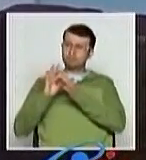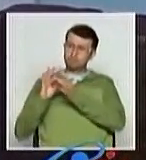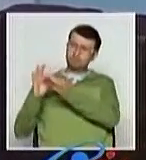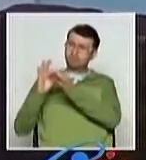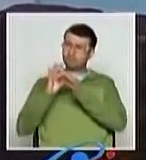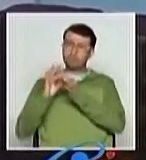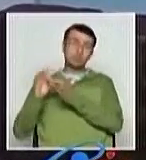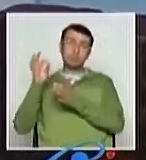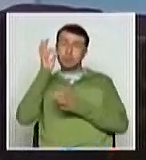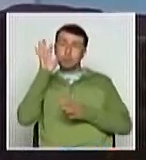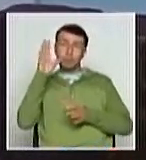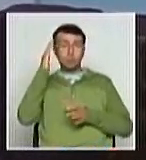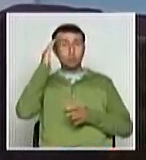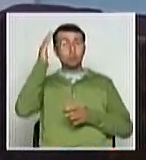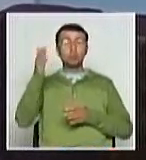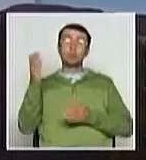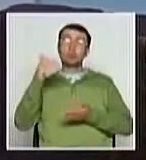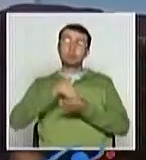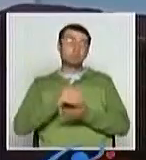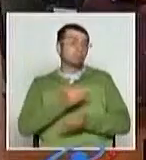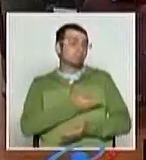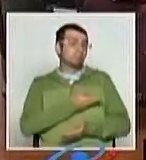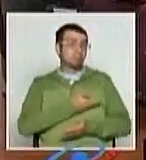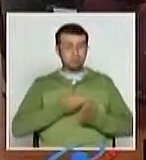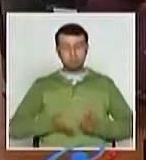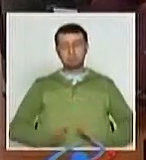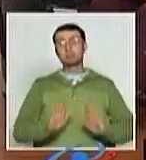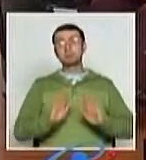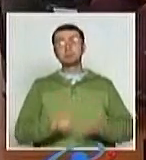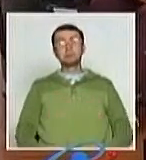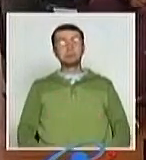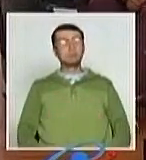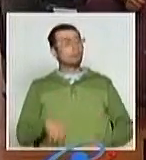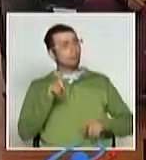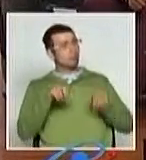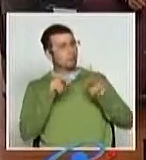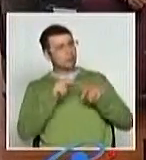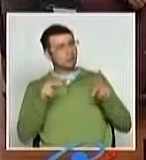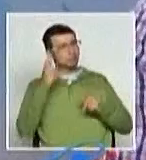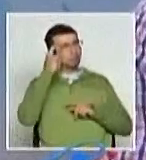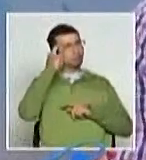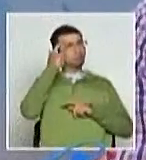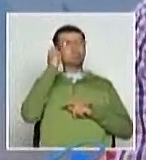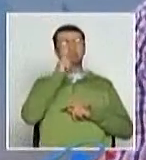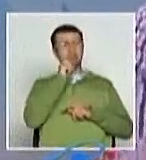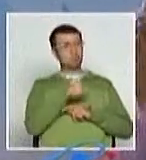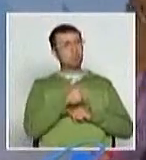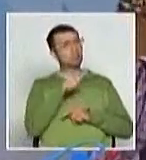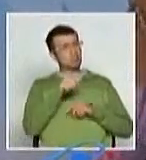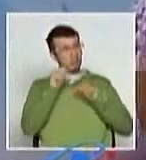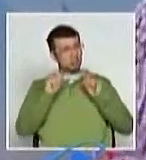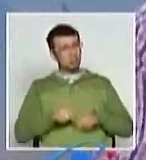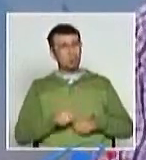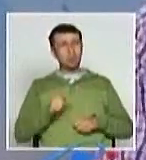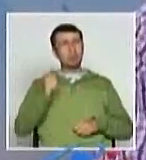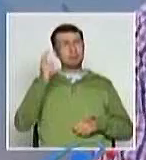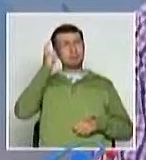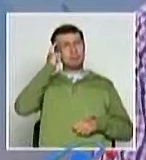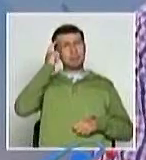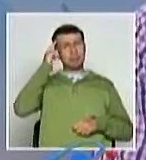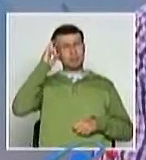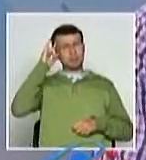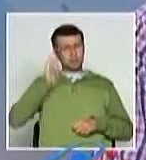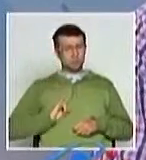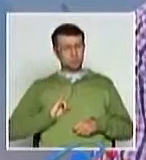tener la oportunidad de ser mamá y la gente y la gente Se preguntará y y y y si puede tener la la mente la pqu un